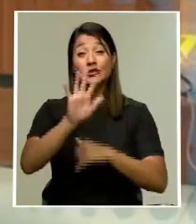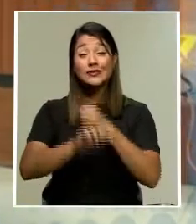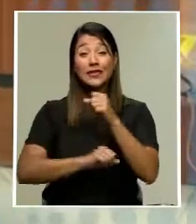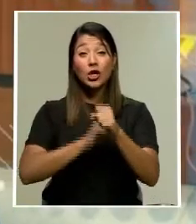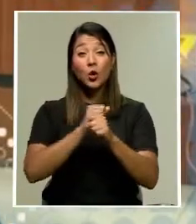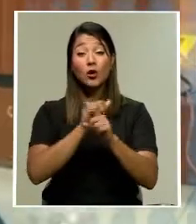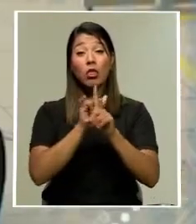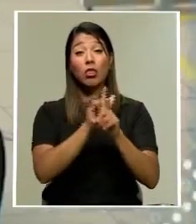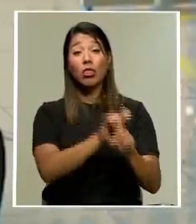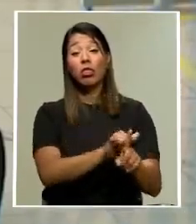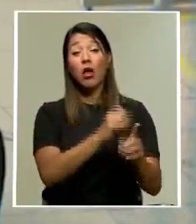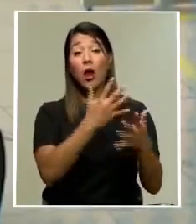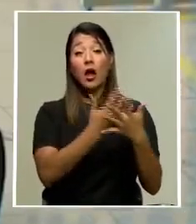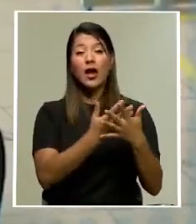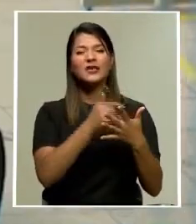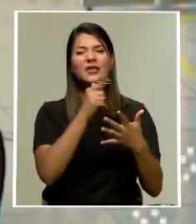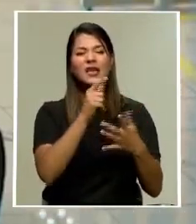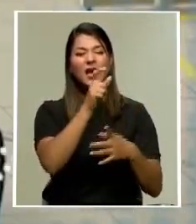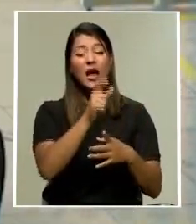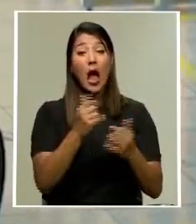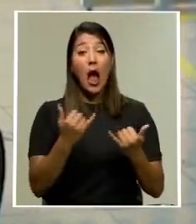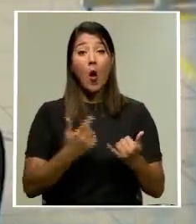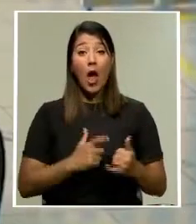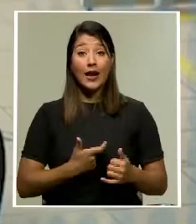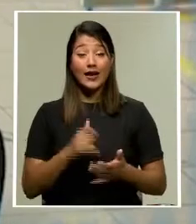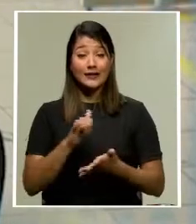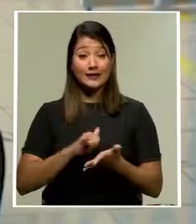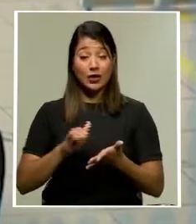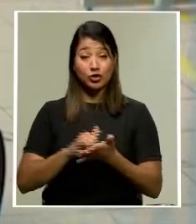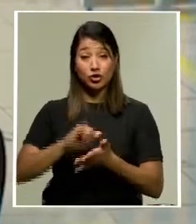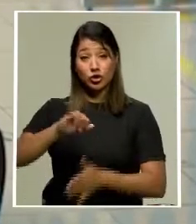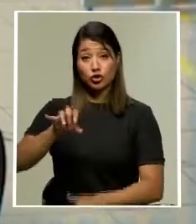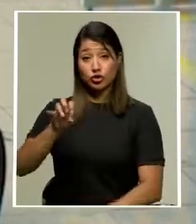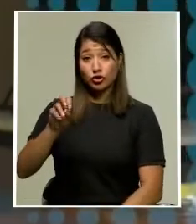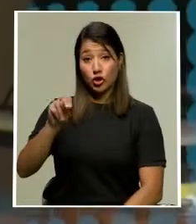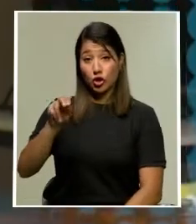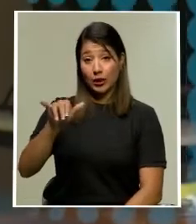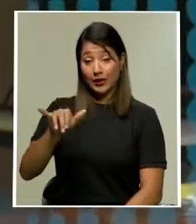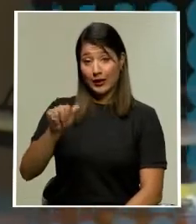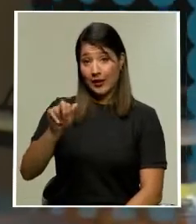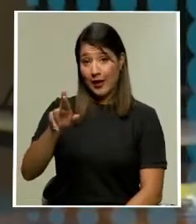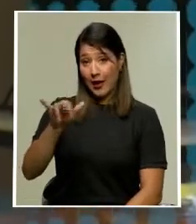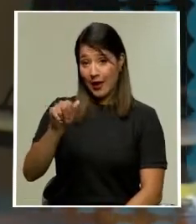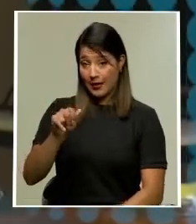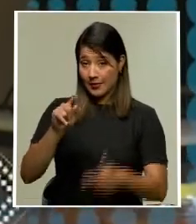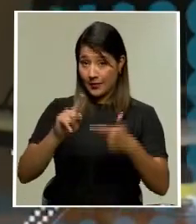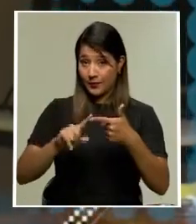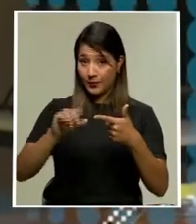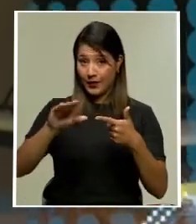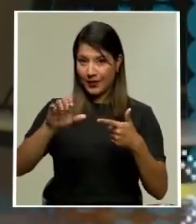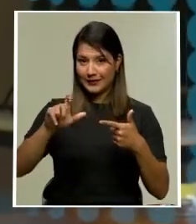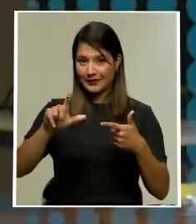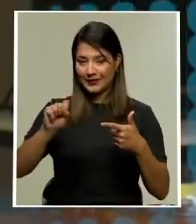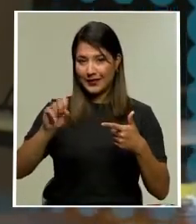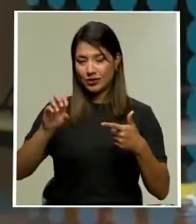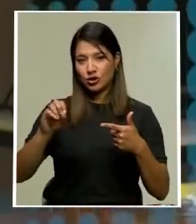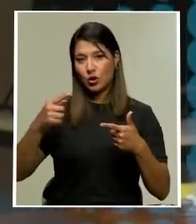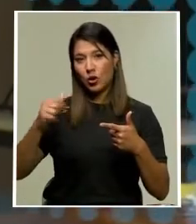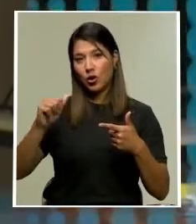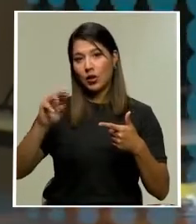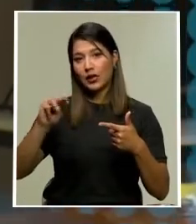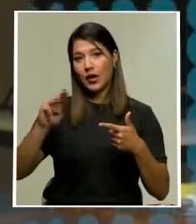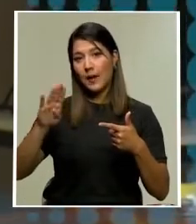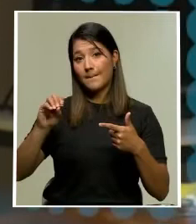cárcel en contra del actual alcalde de San José, Johnny Araya, también contra el ex magistrado